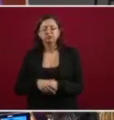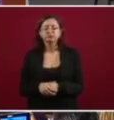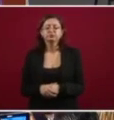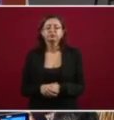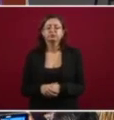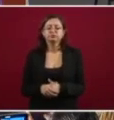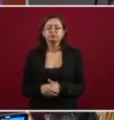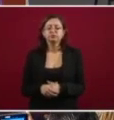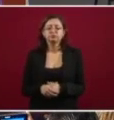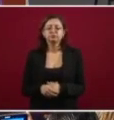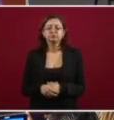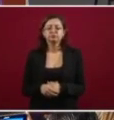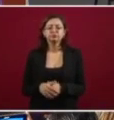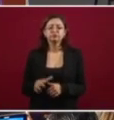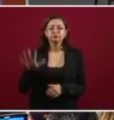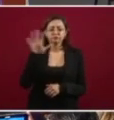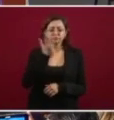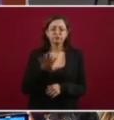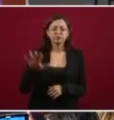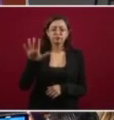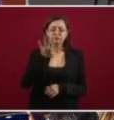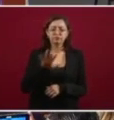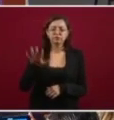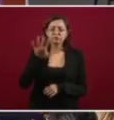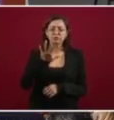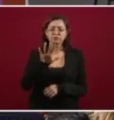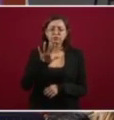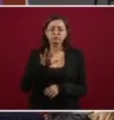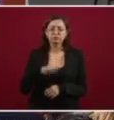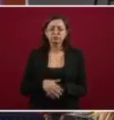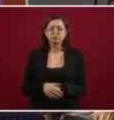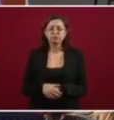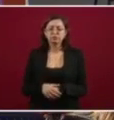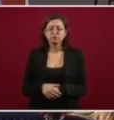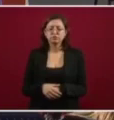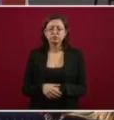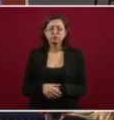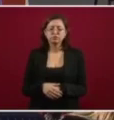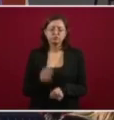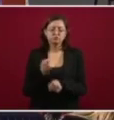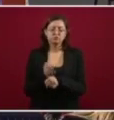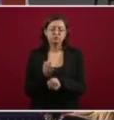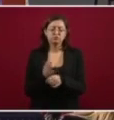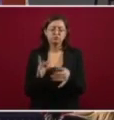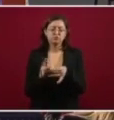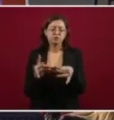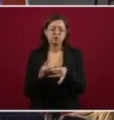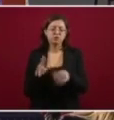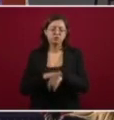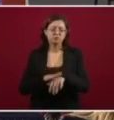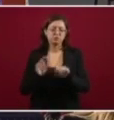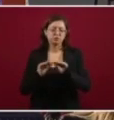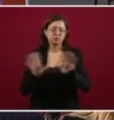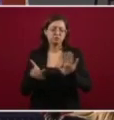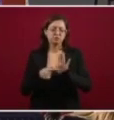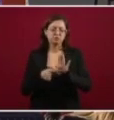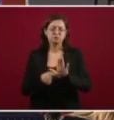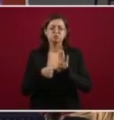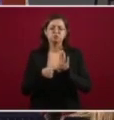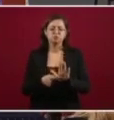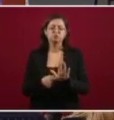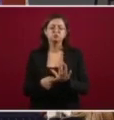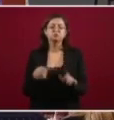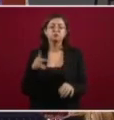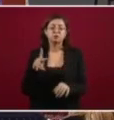en esta región, ahorita vamos a presentarla con mayor precisión, se dieron